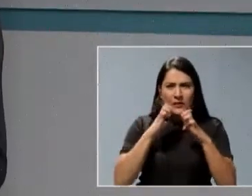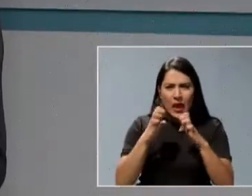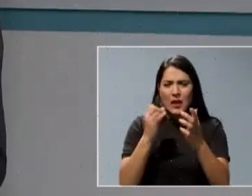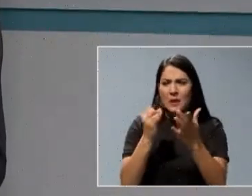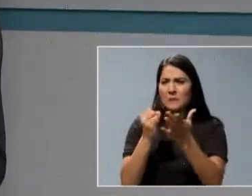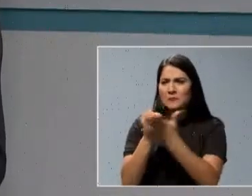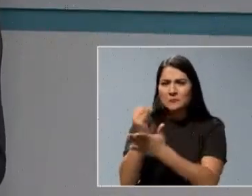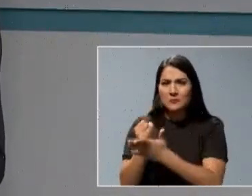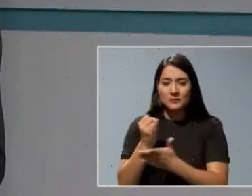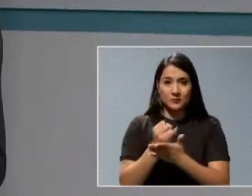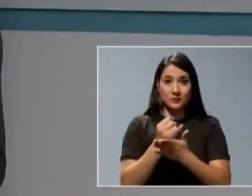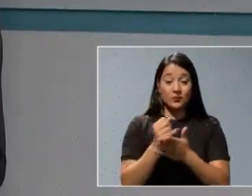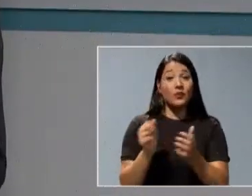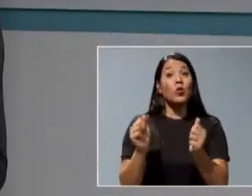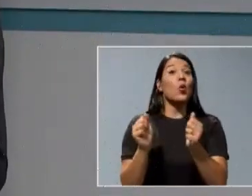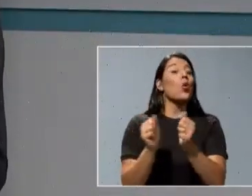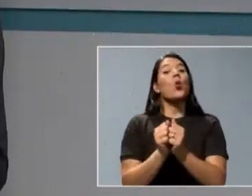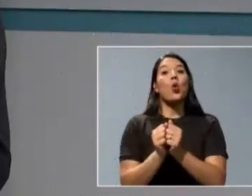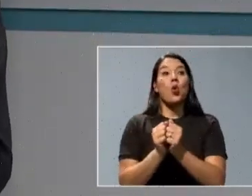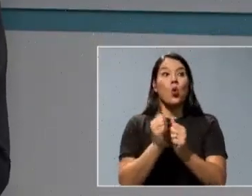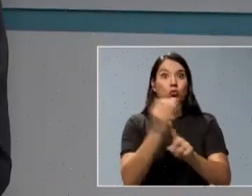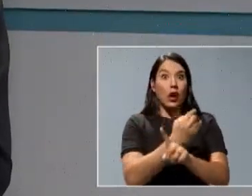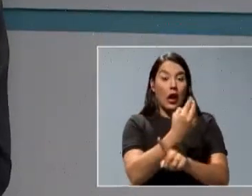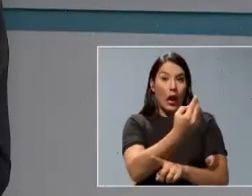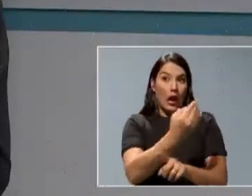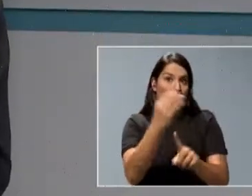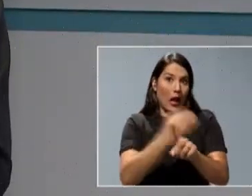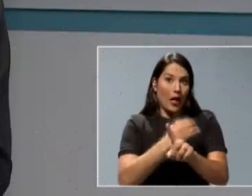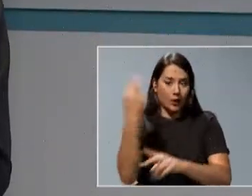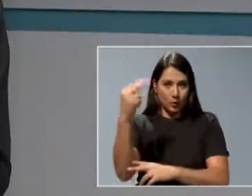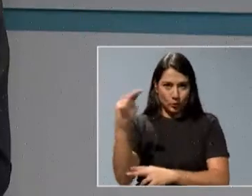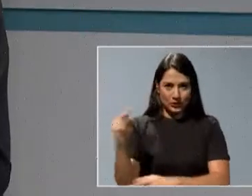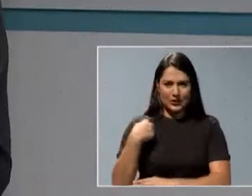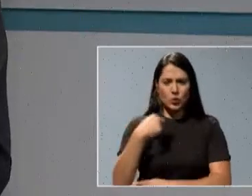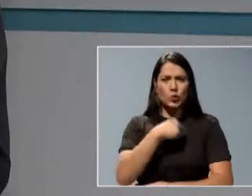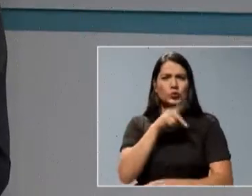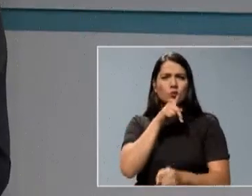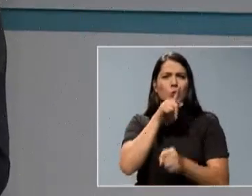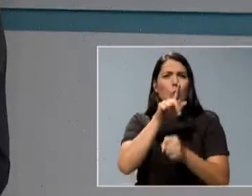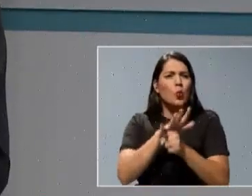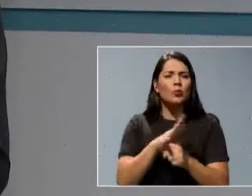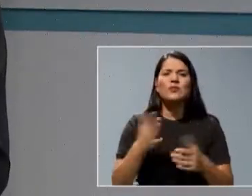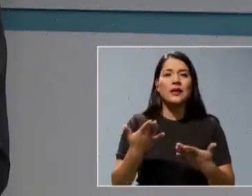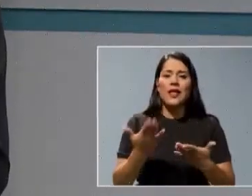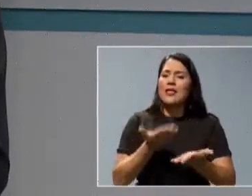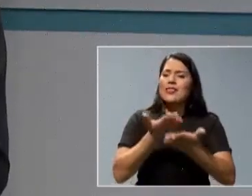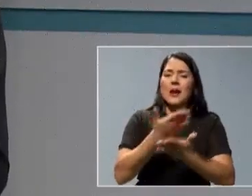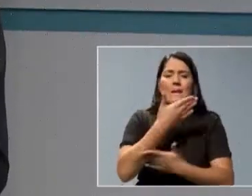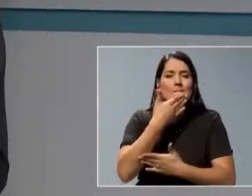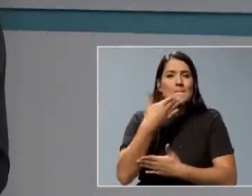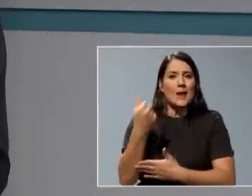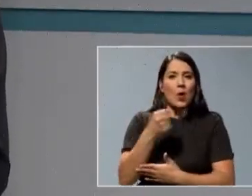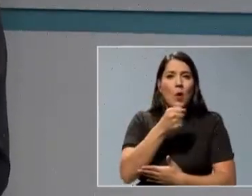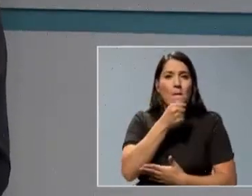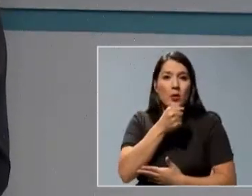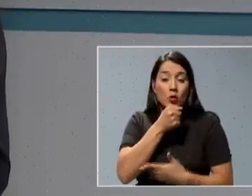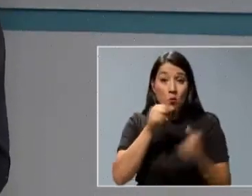los protagonistas de las noticias. Nuestro compromiso es ofrecerle el mejor periodismo que podamos